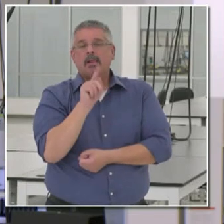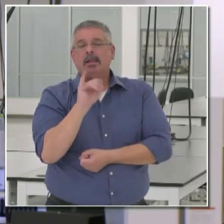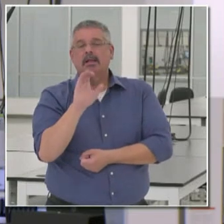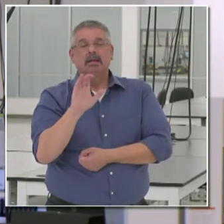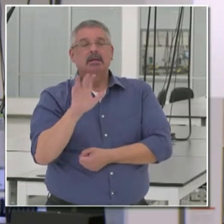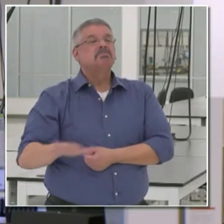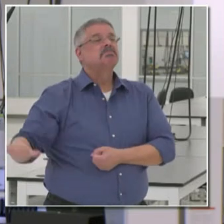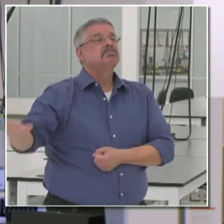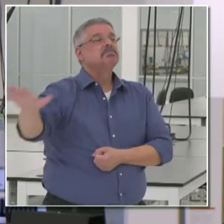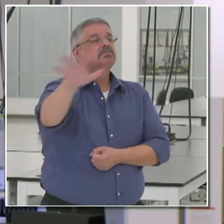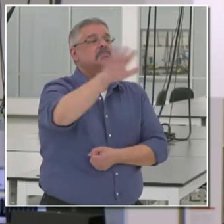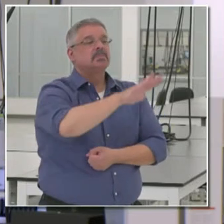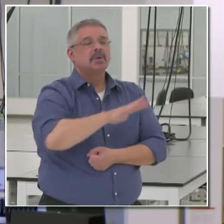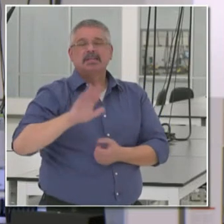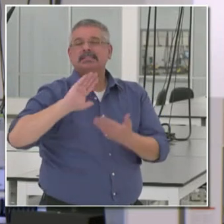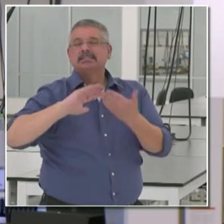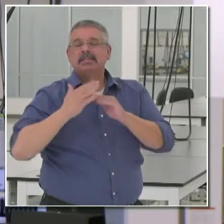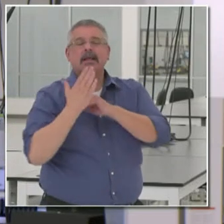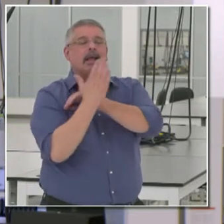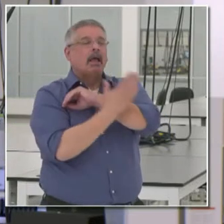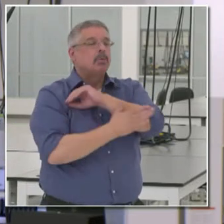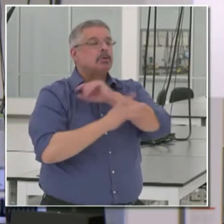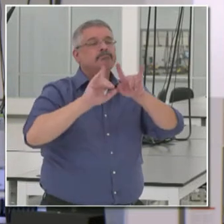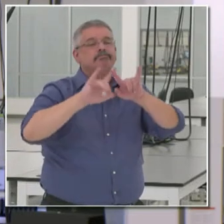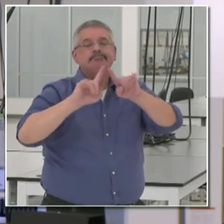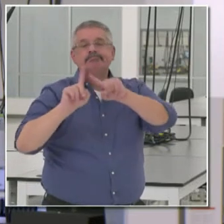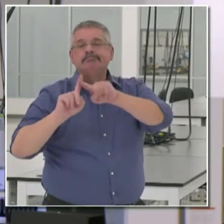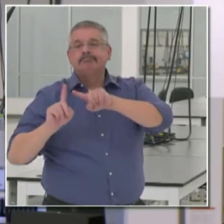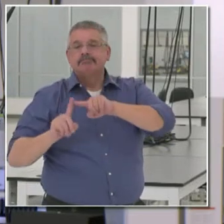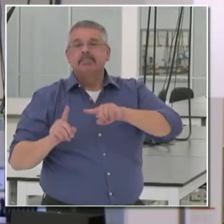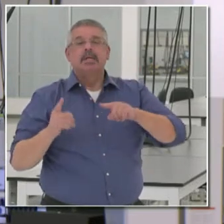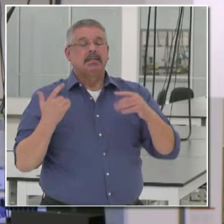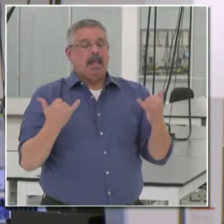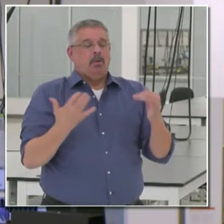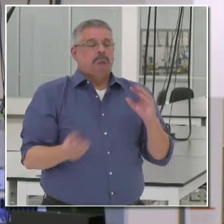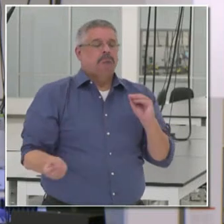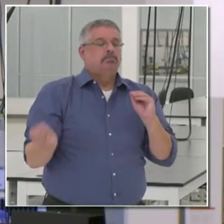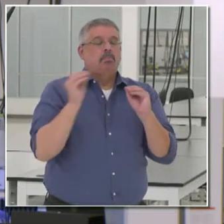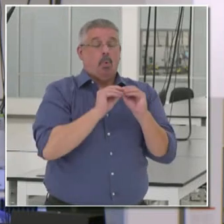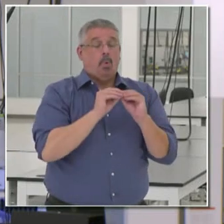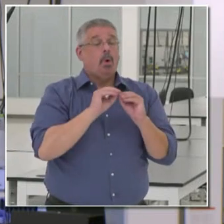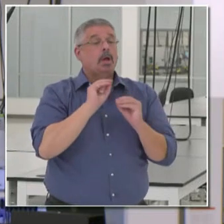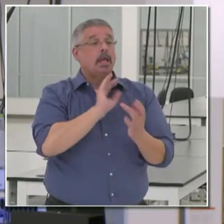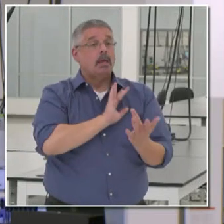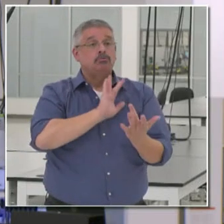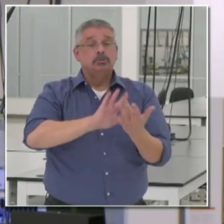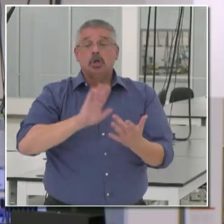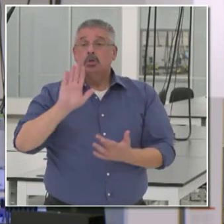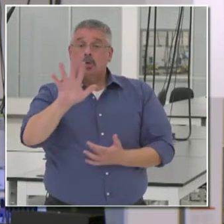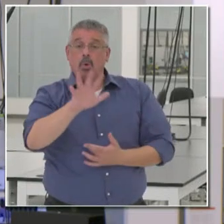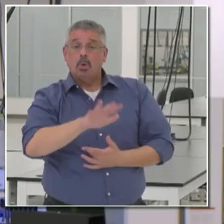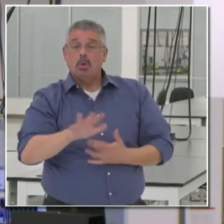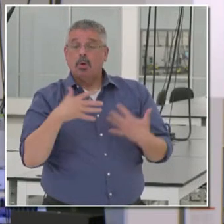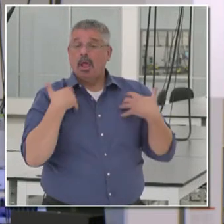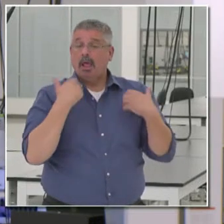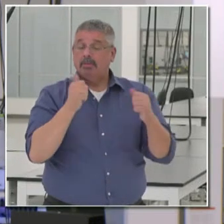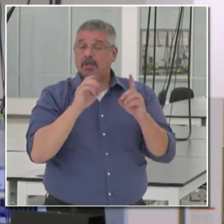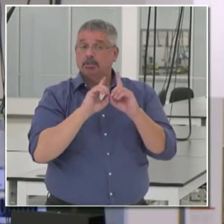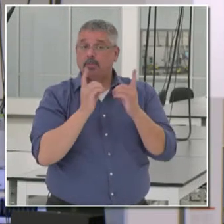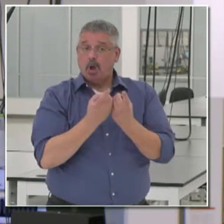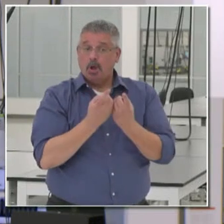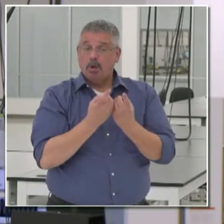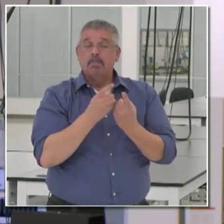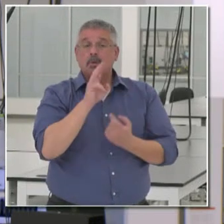clínicas a lo ancho de sus condados y hacen más y más de eso actualmente puede usted comunicarse con